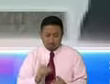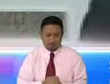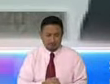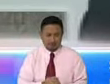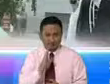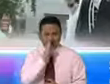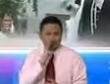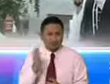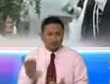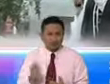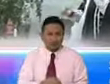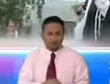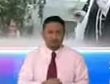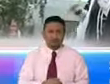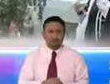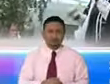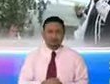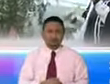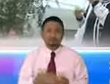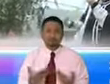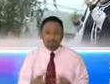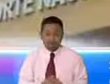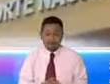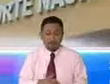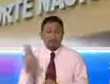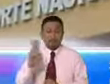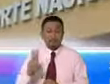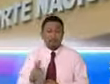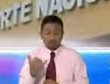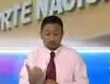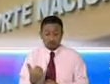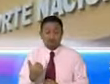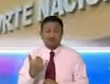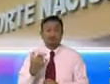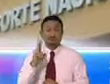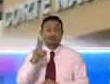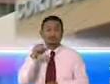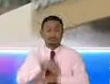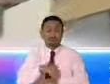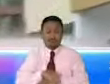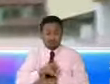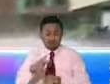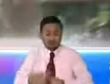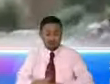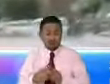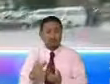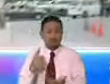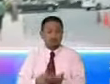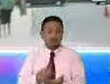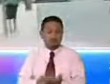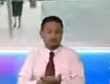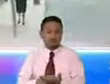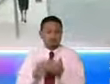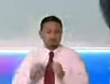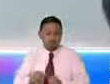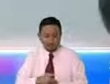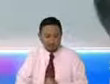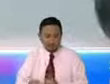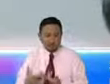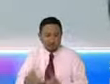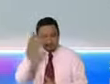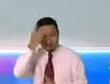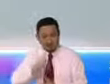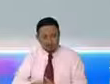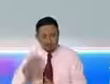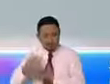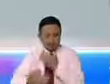hacer. Estaba previsto para este viernes a las 2 de la tarde se instale la audiencia en la que se revisarían las medidas cautelares dictadas en contra